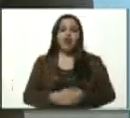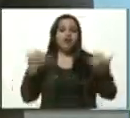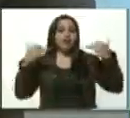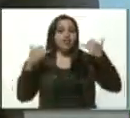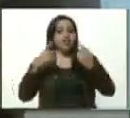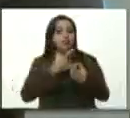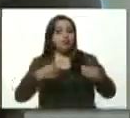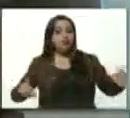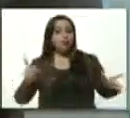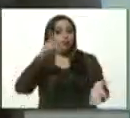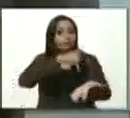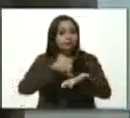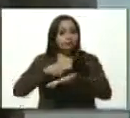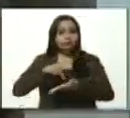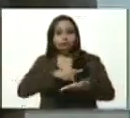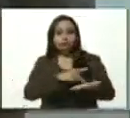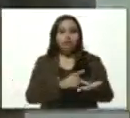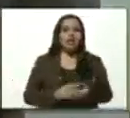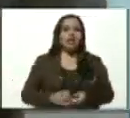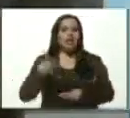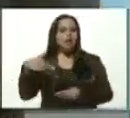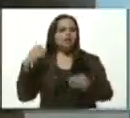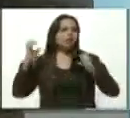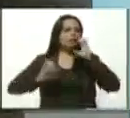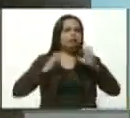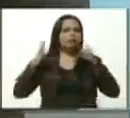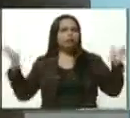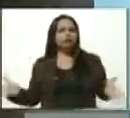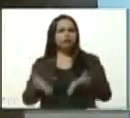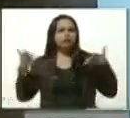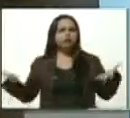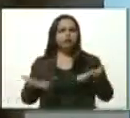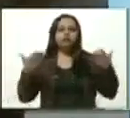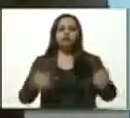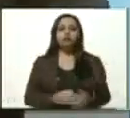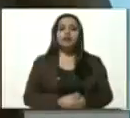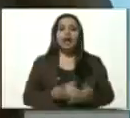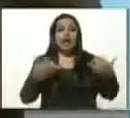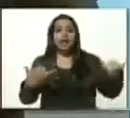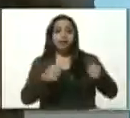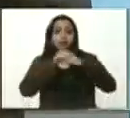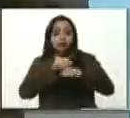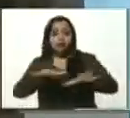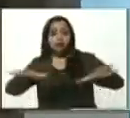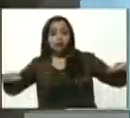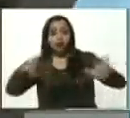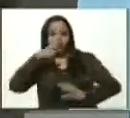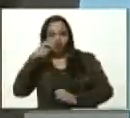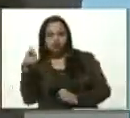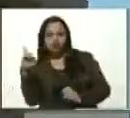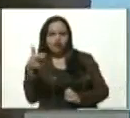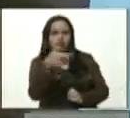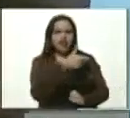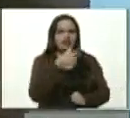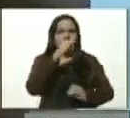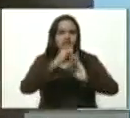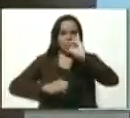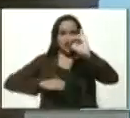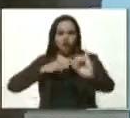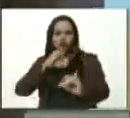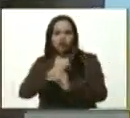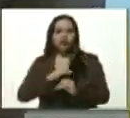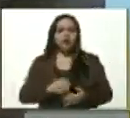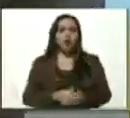por la participación, por el entusiasmo. Y fíjense, ya por ejemplo están desplegados observadores